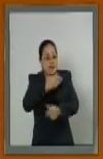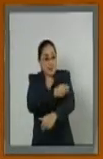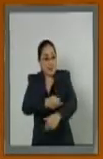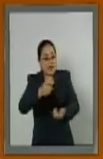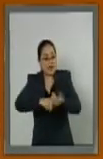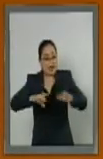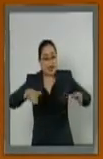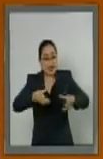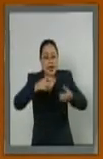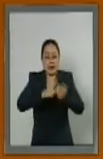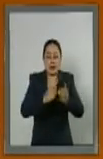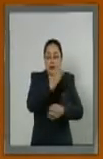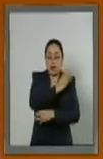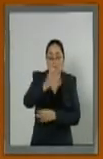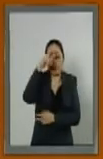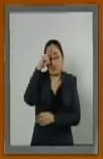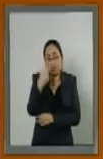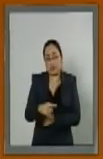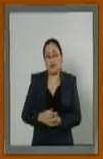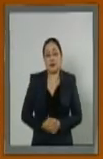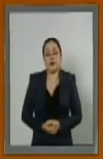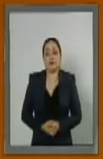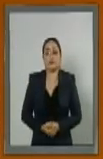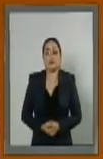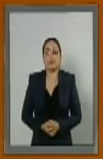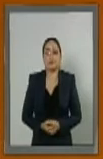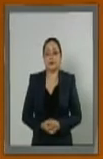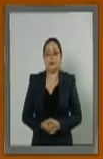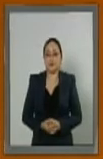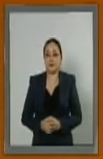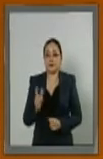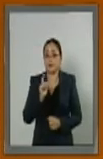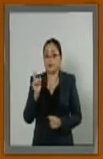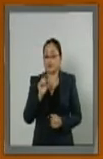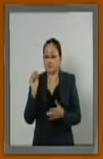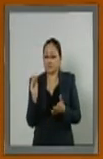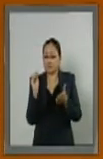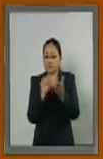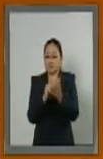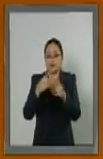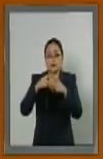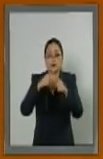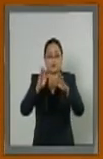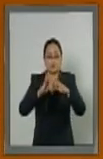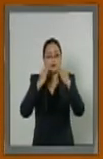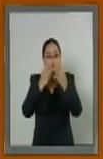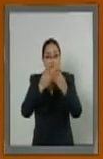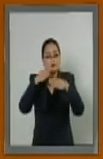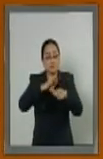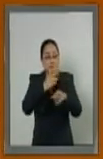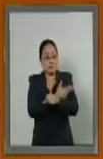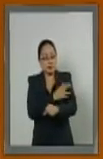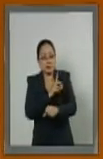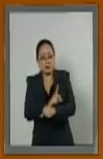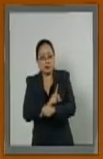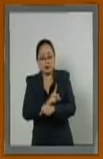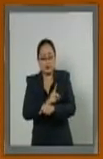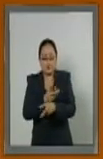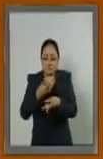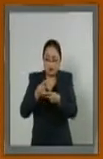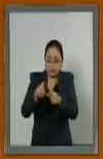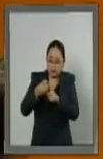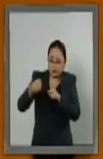social del campo de nuestro país. Al incorporar mecanismos de transparencia y rendición de